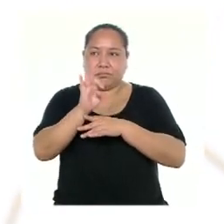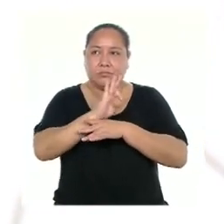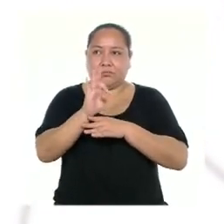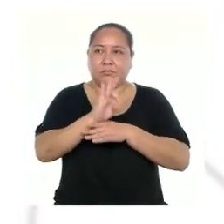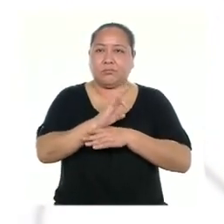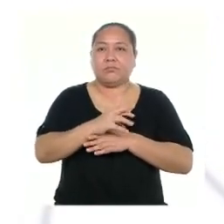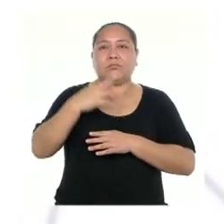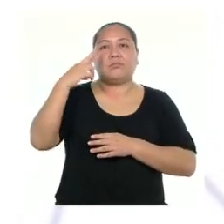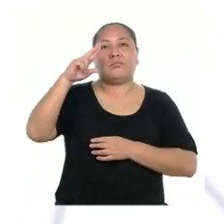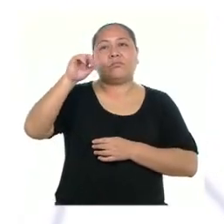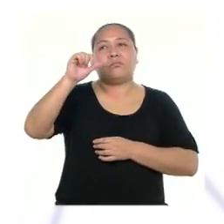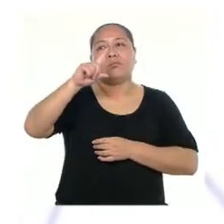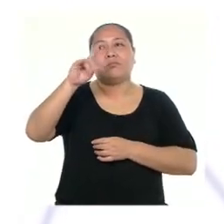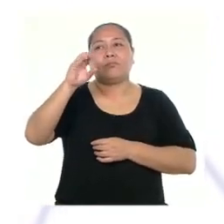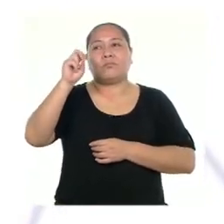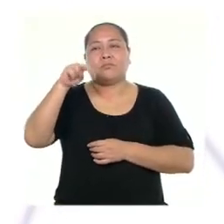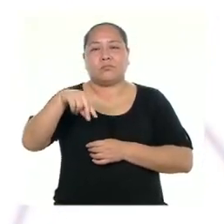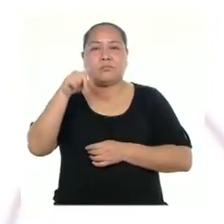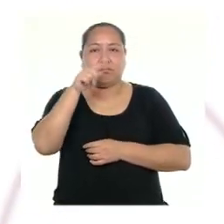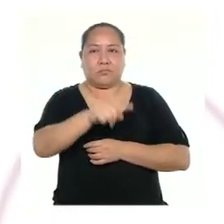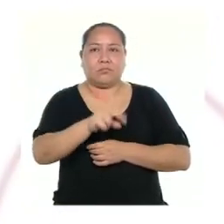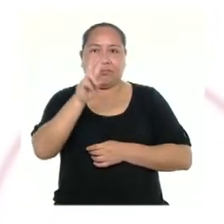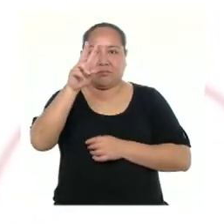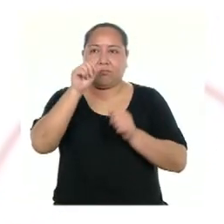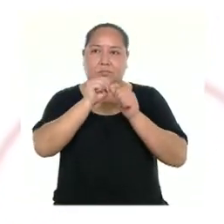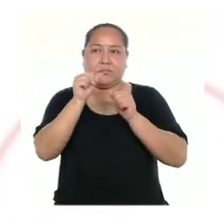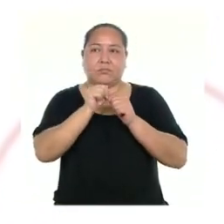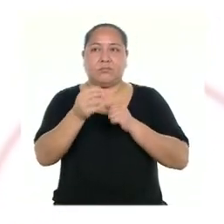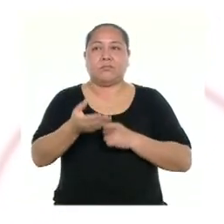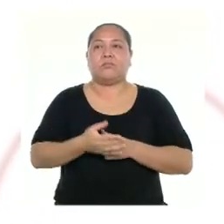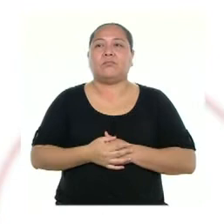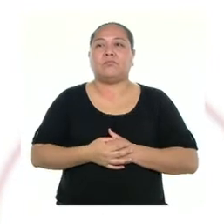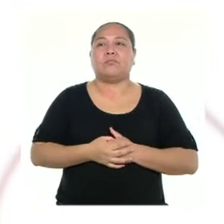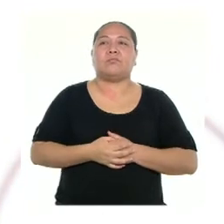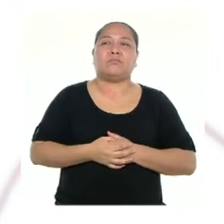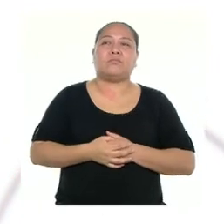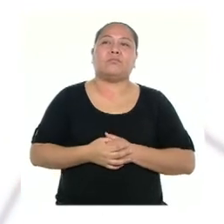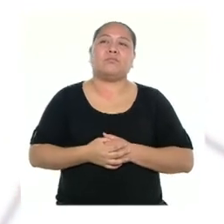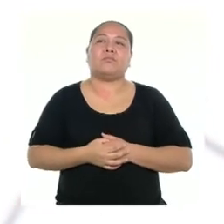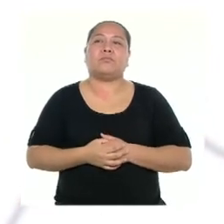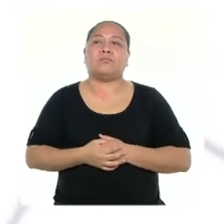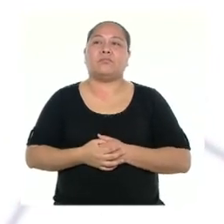o la razón con esas dos cantidades.